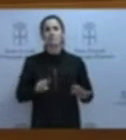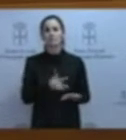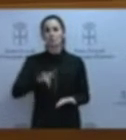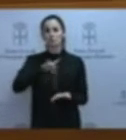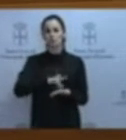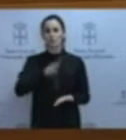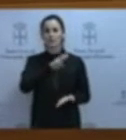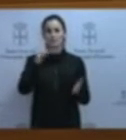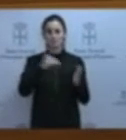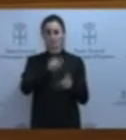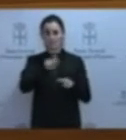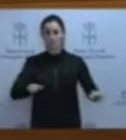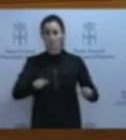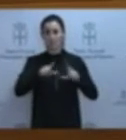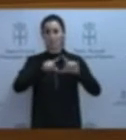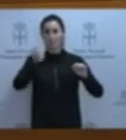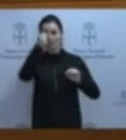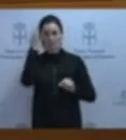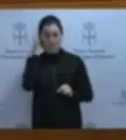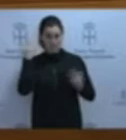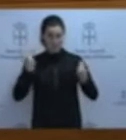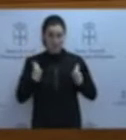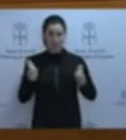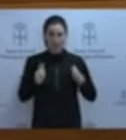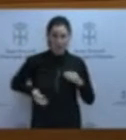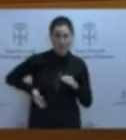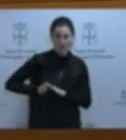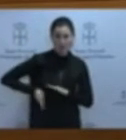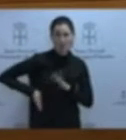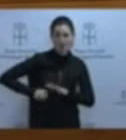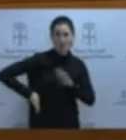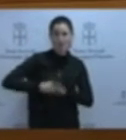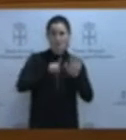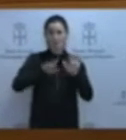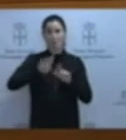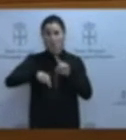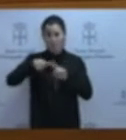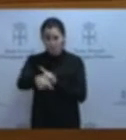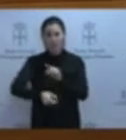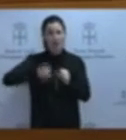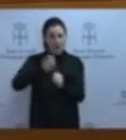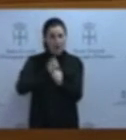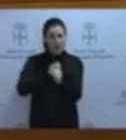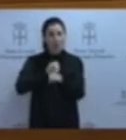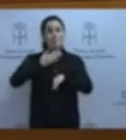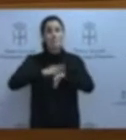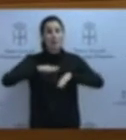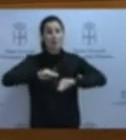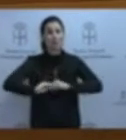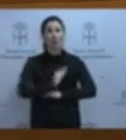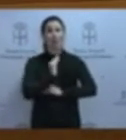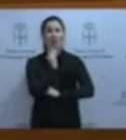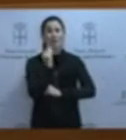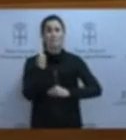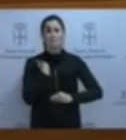más de 3.000 asturianos y asturianas continuarán trabajando después de los 65 años para financiar su propio